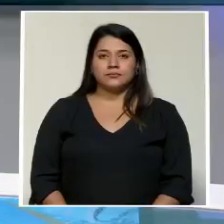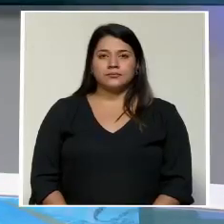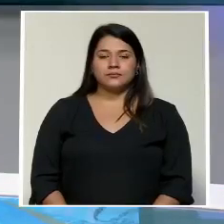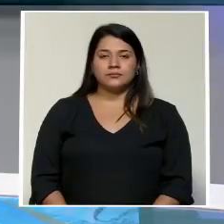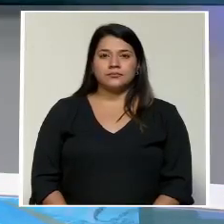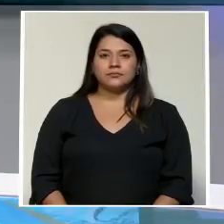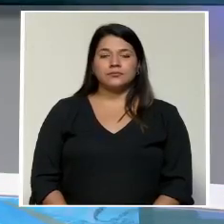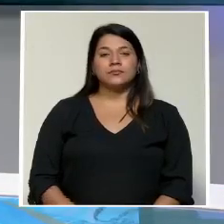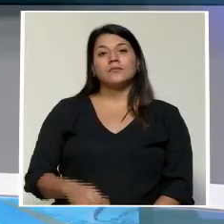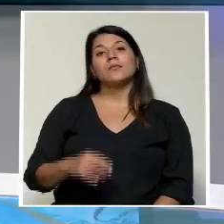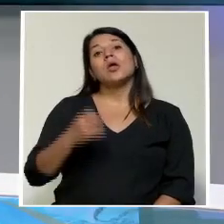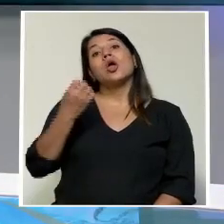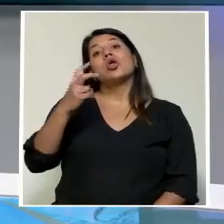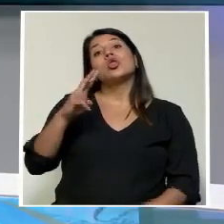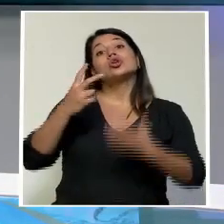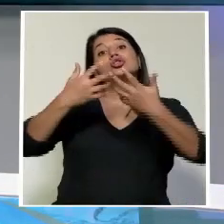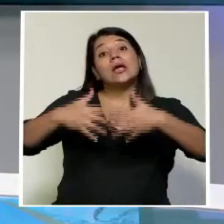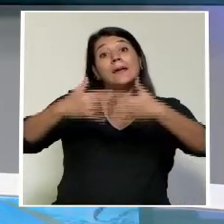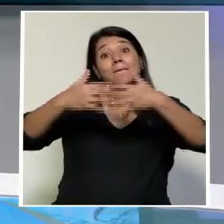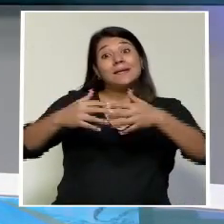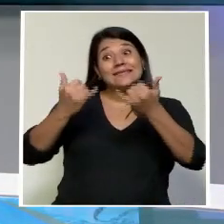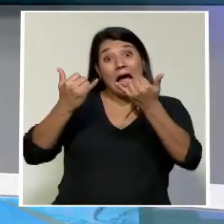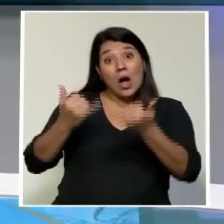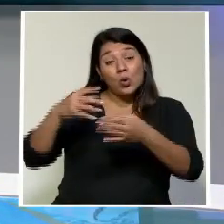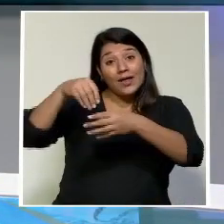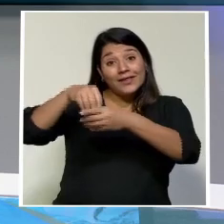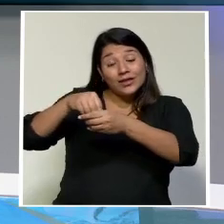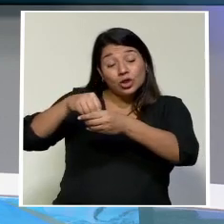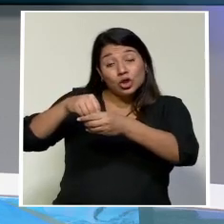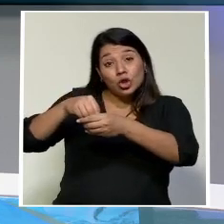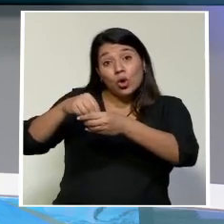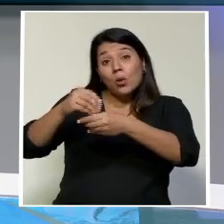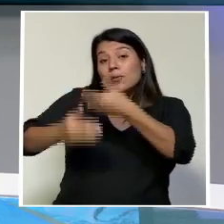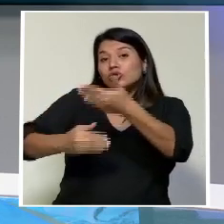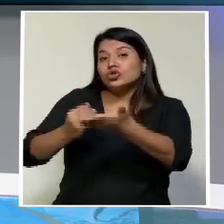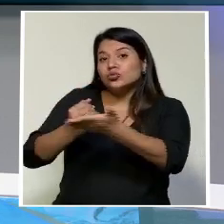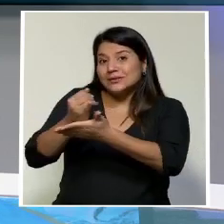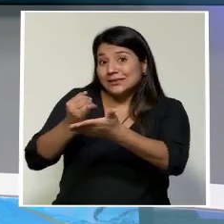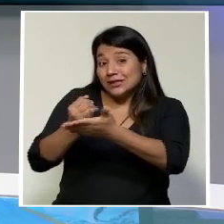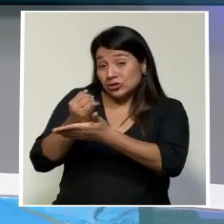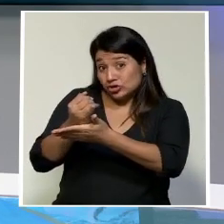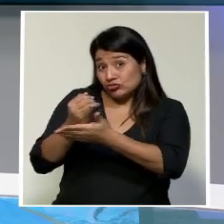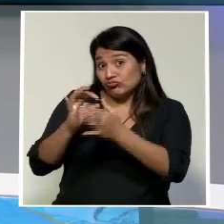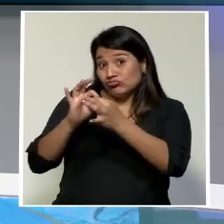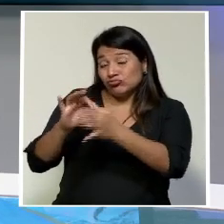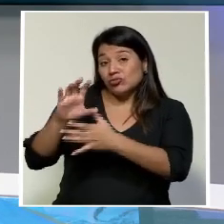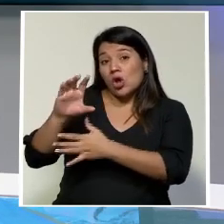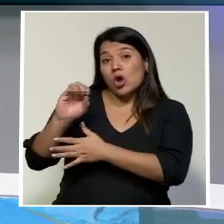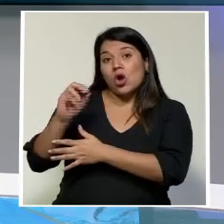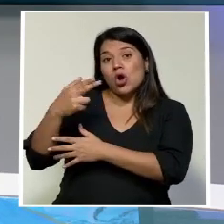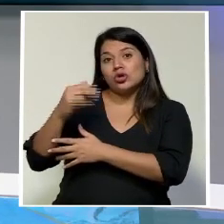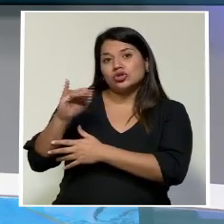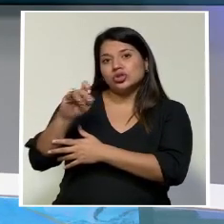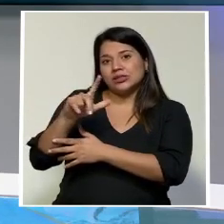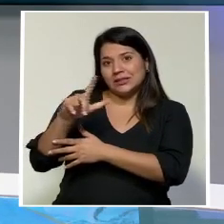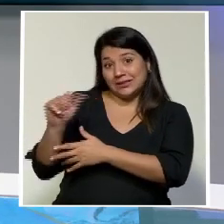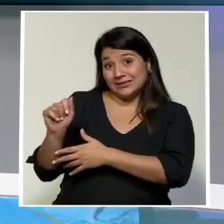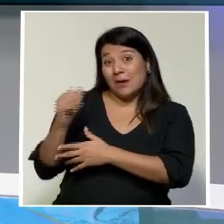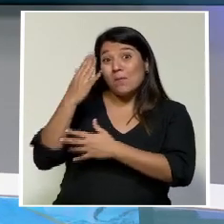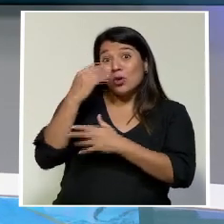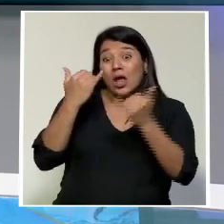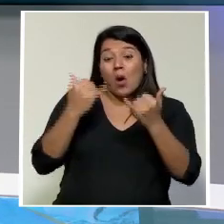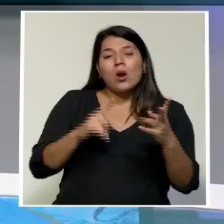12 empresas están siendo investigadas en el caso Cochinilla con la ley recientemente aprobada de responsabilidad penal de